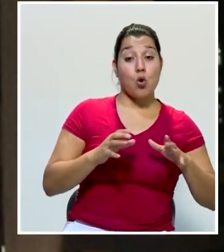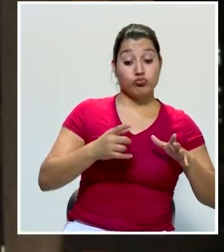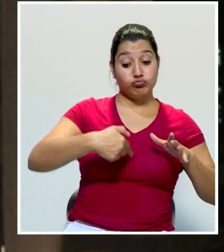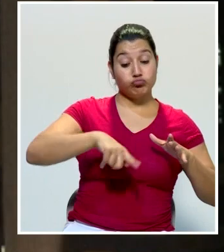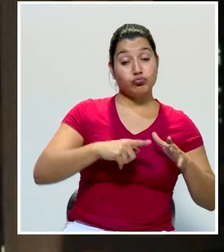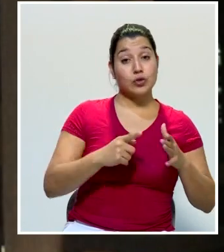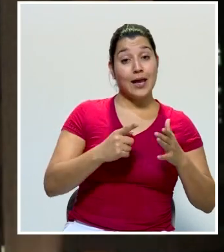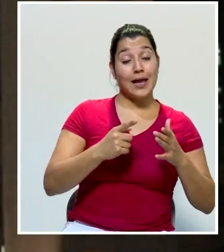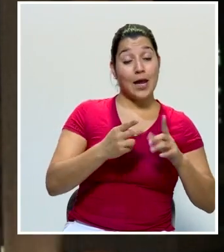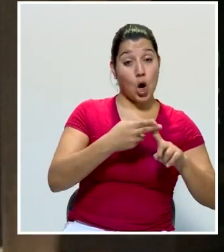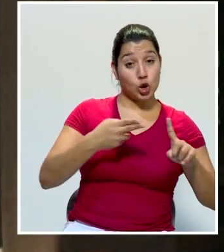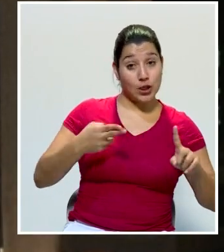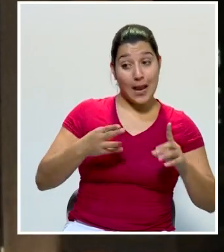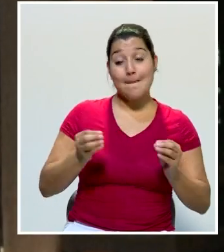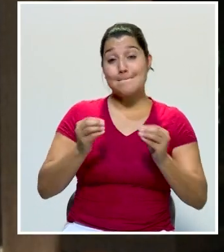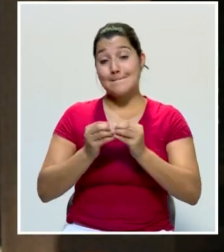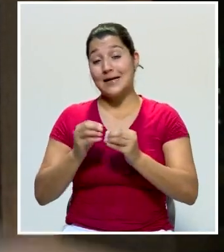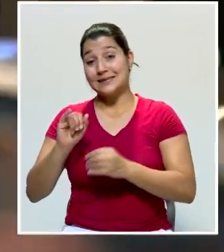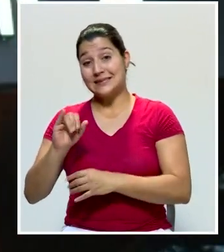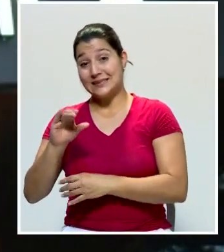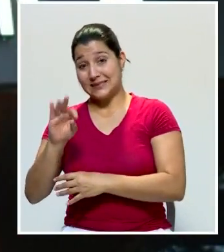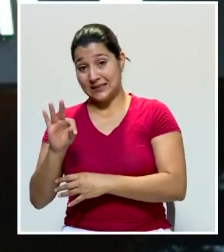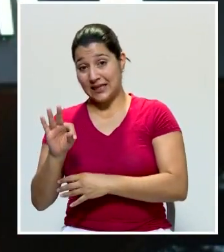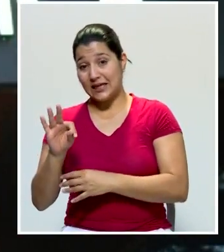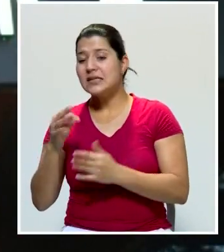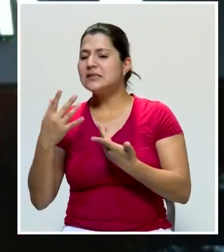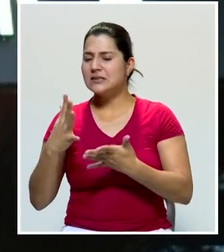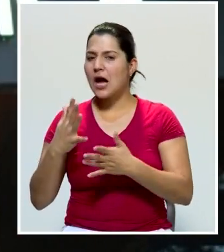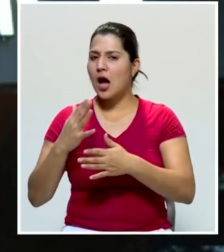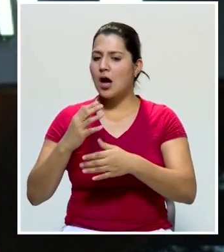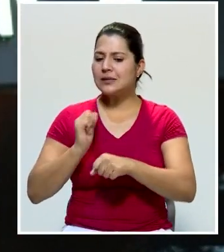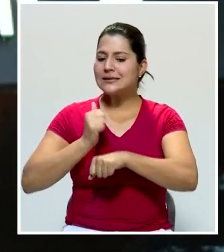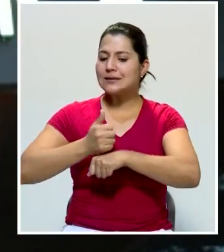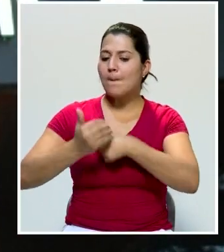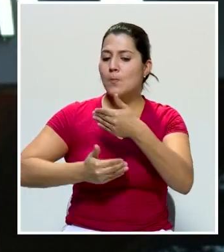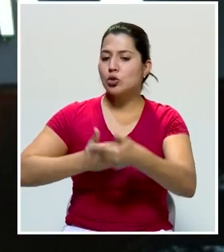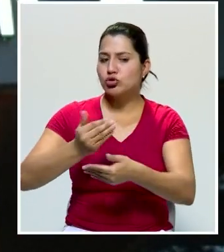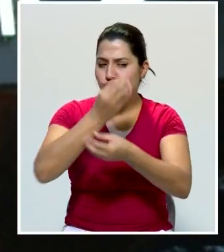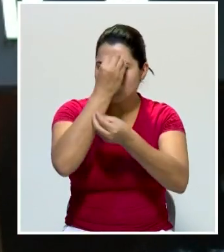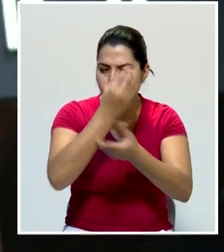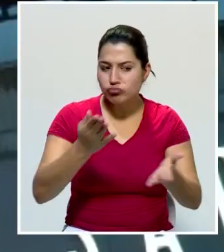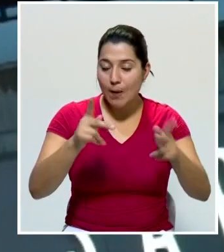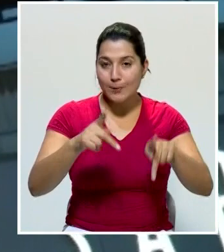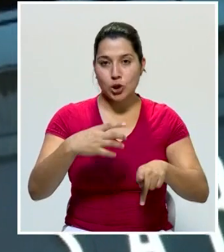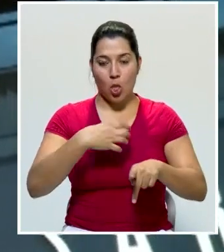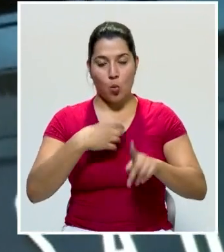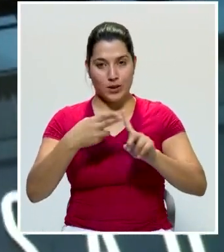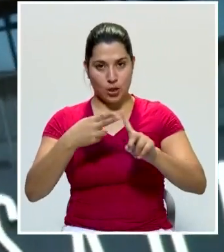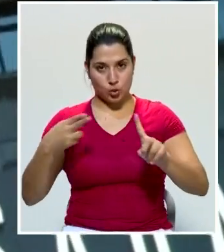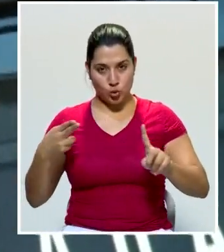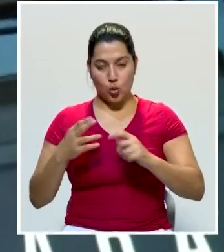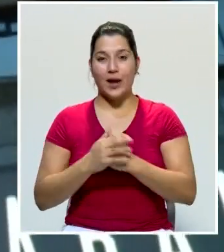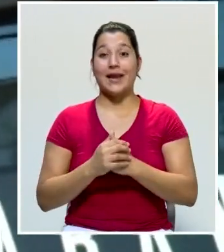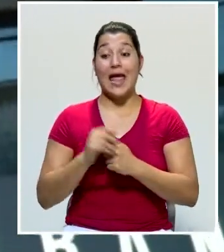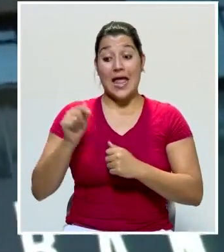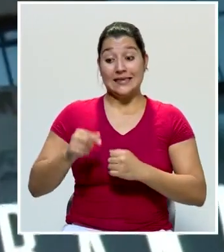medidas que pronto será compartido a los empresarios hoteleros. La Cámara de Hoteles específicamente lo trabajamos este fin de semana